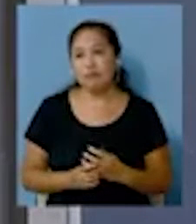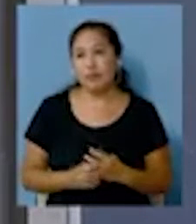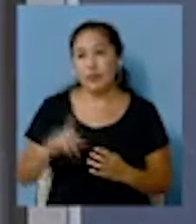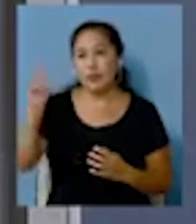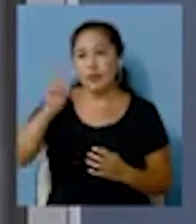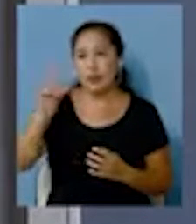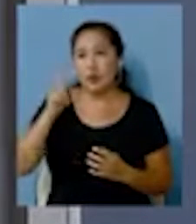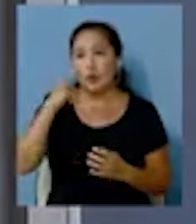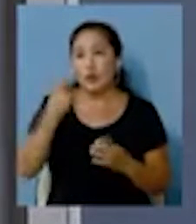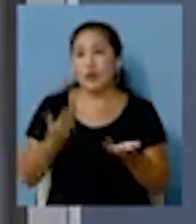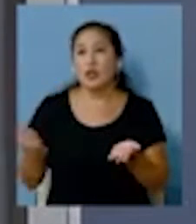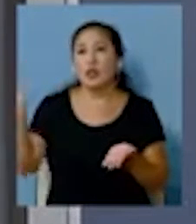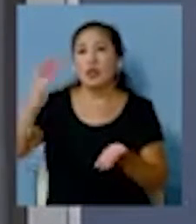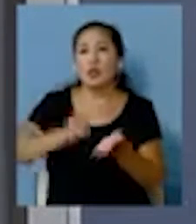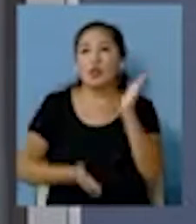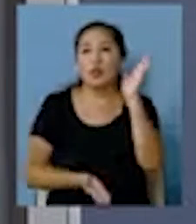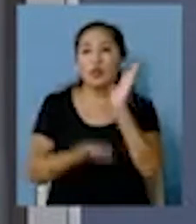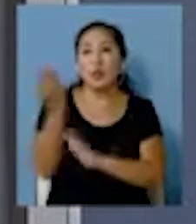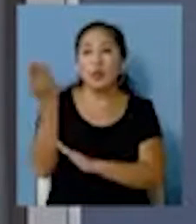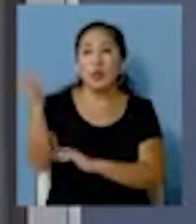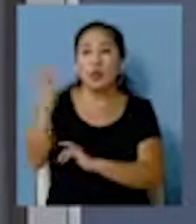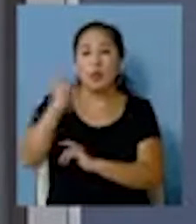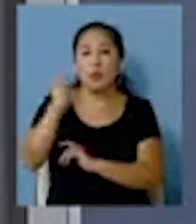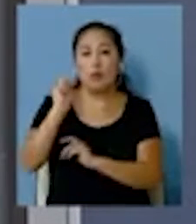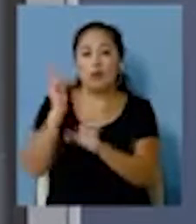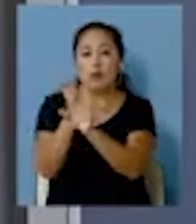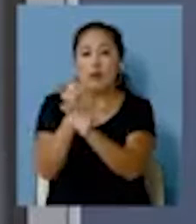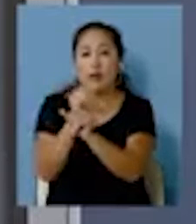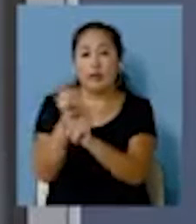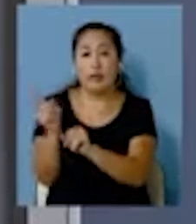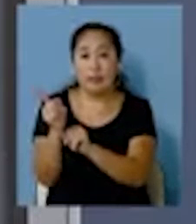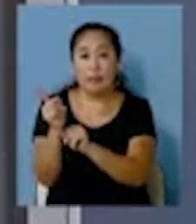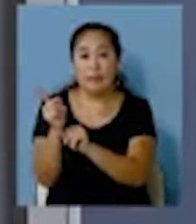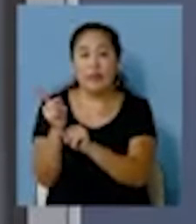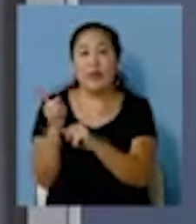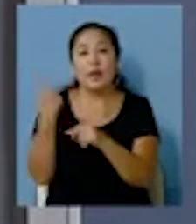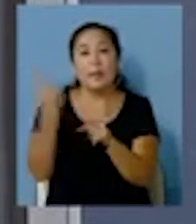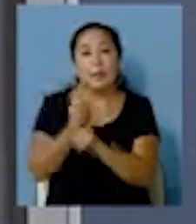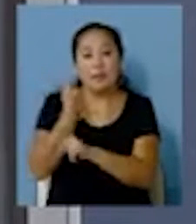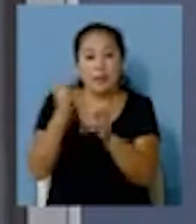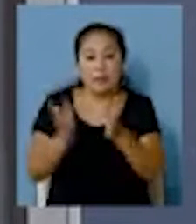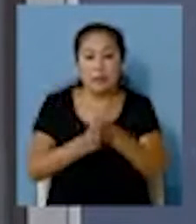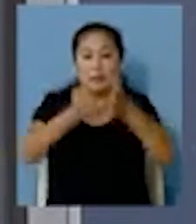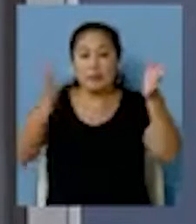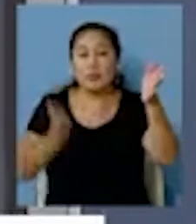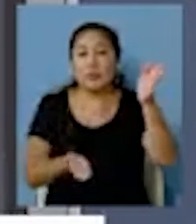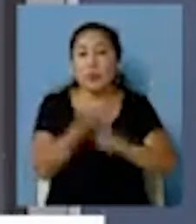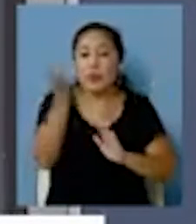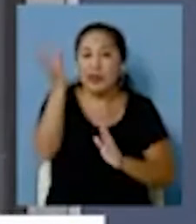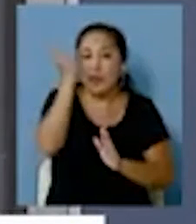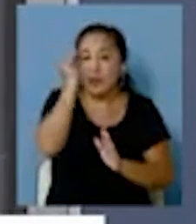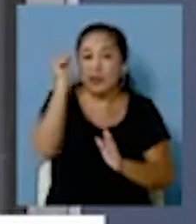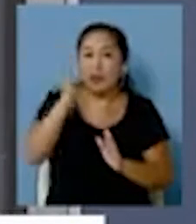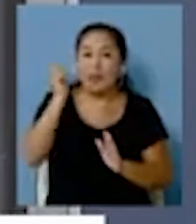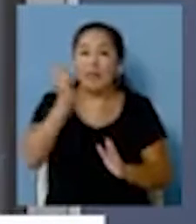Y el lunes aumentaría el boleto del pasaje urbano de pasajeros. El primer tramo de este aumento, recordemos que en el